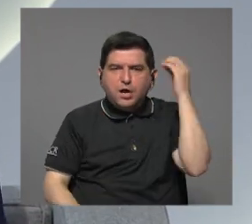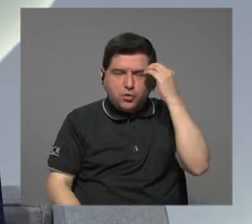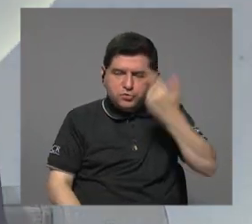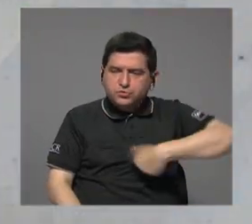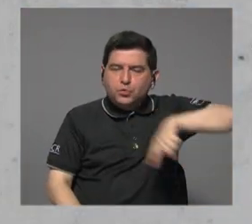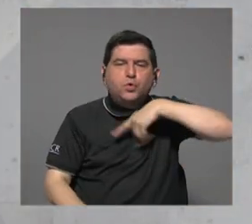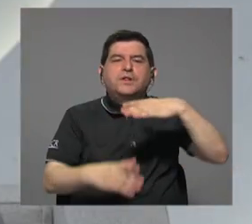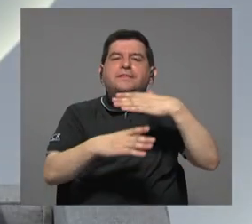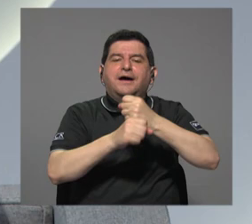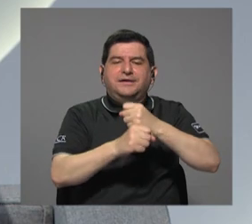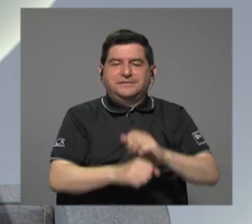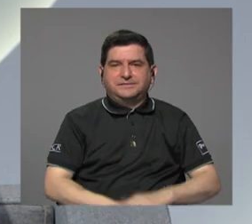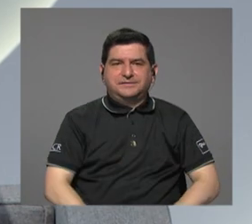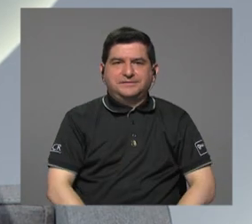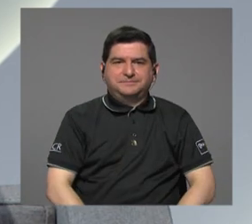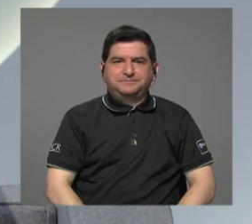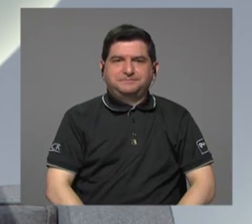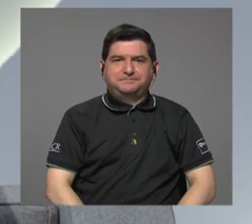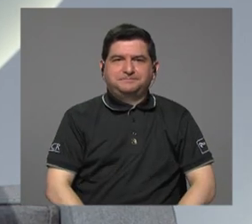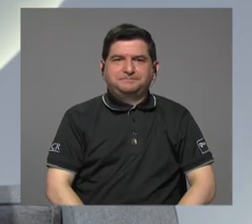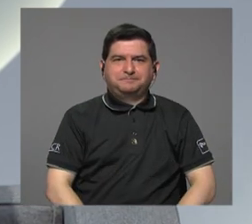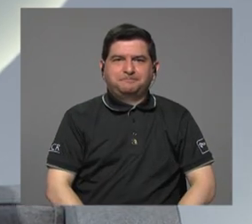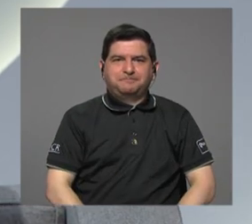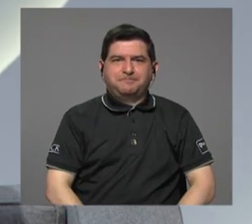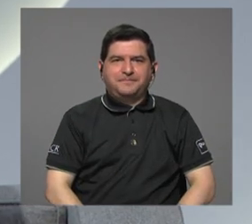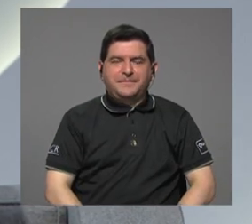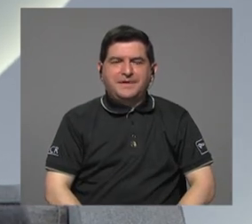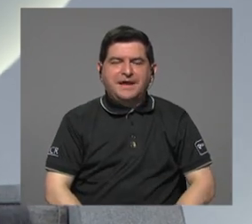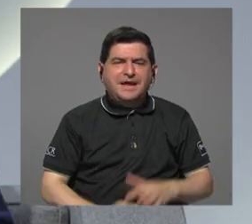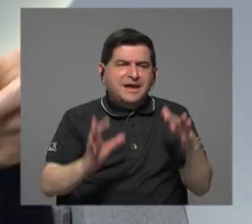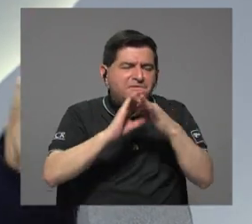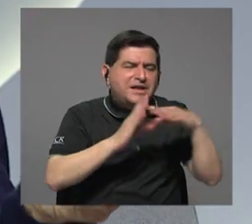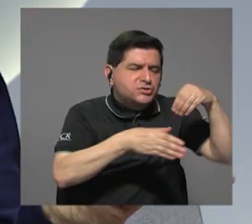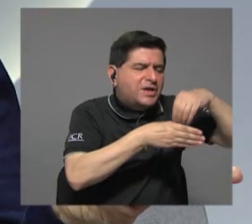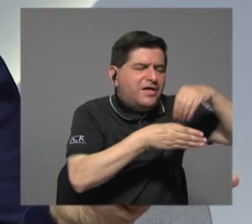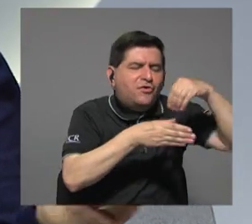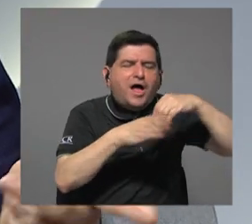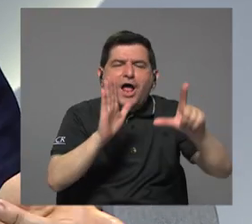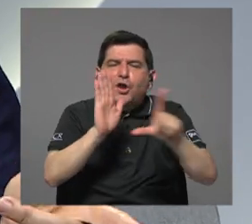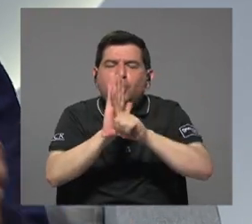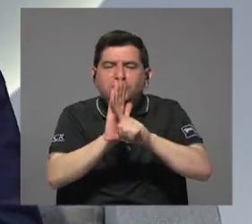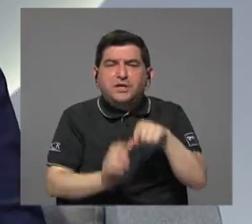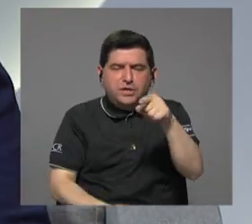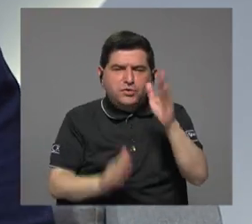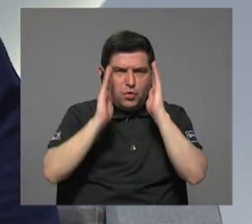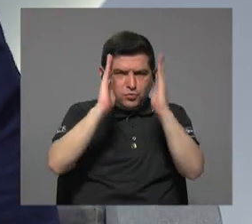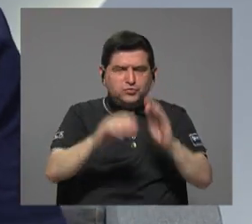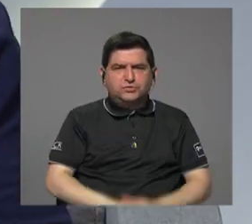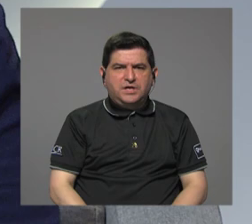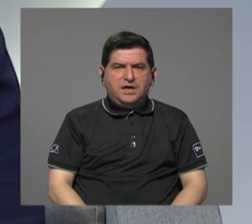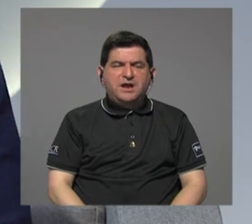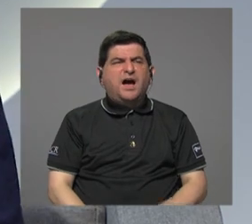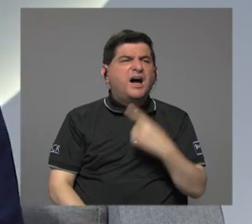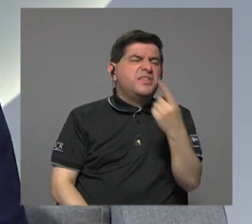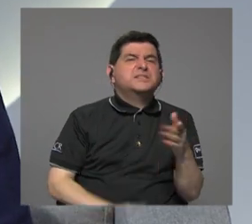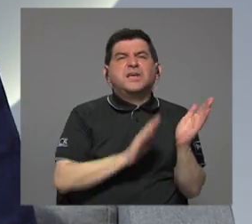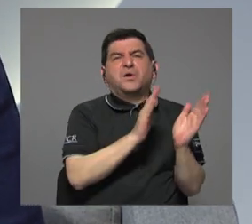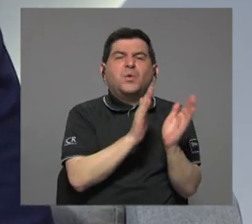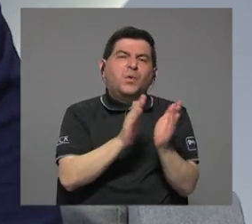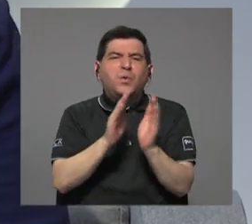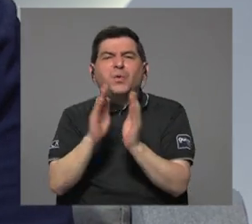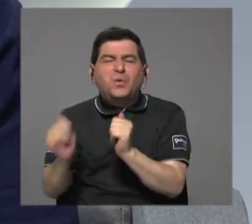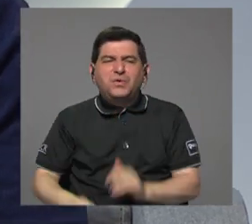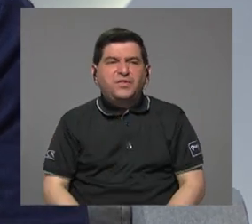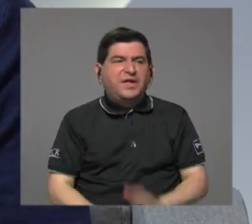nosotros sobre los contenidos de esta ley bueno ustedes escuchaban esto va a venir ordenar este